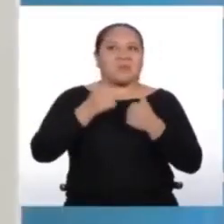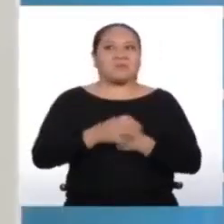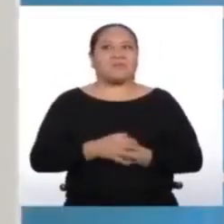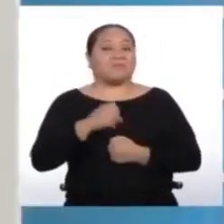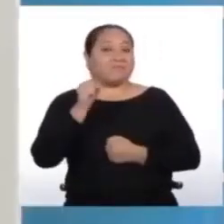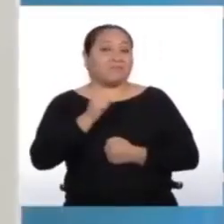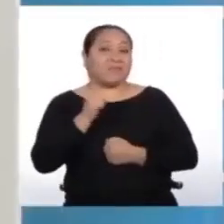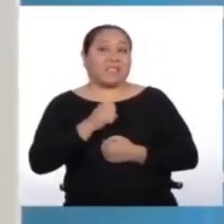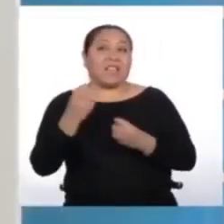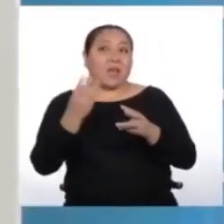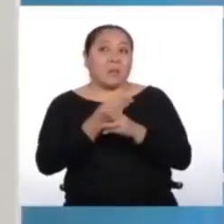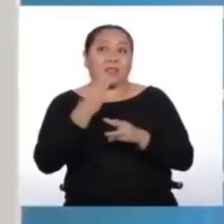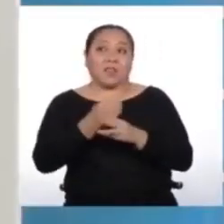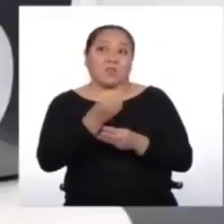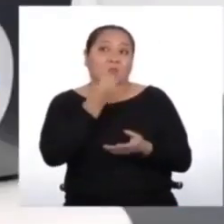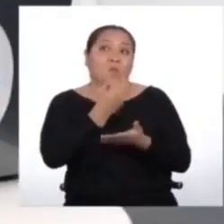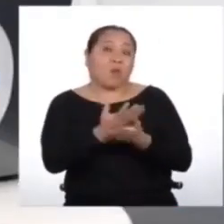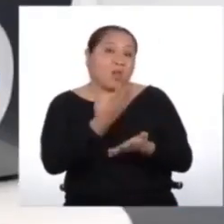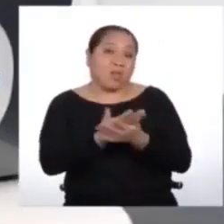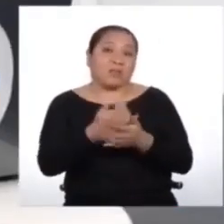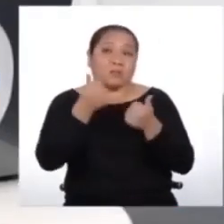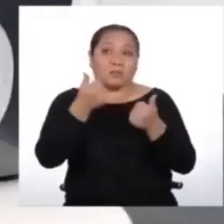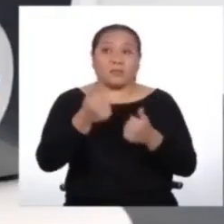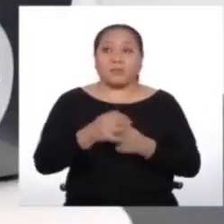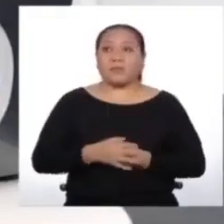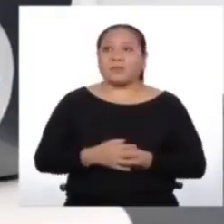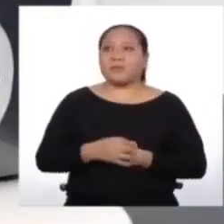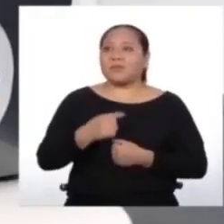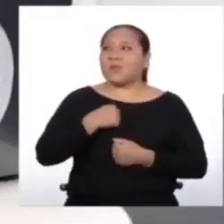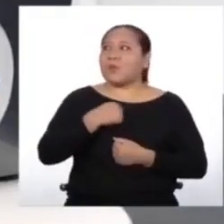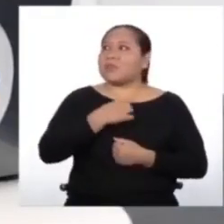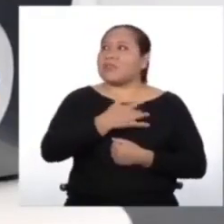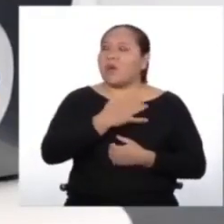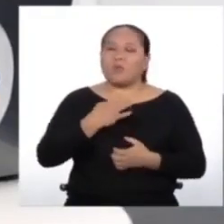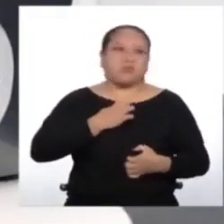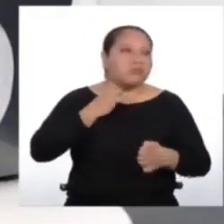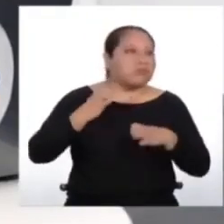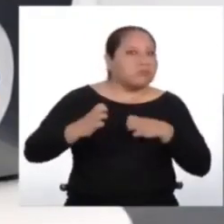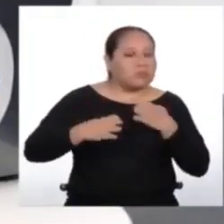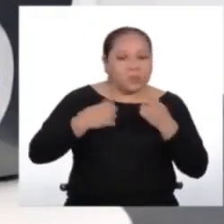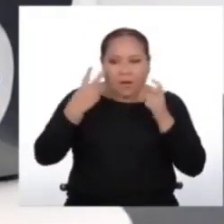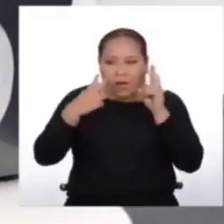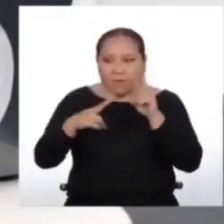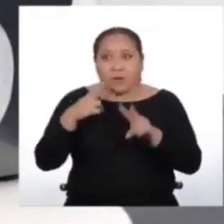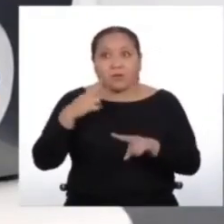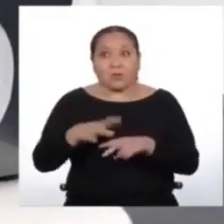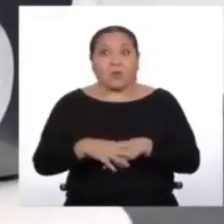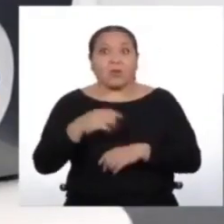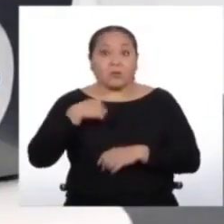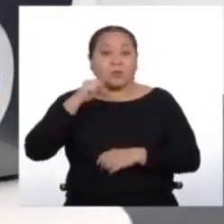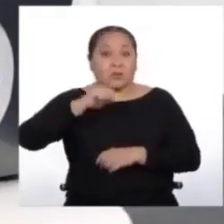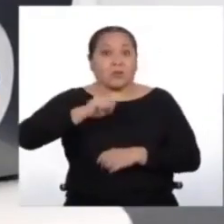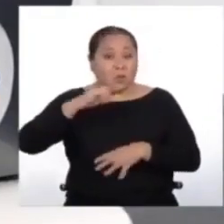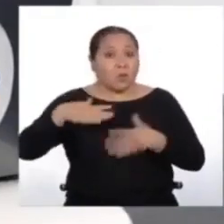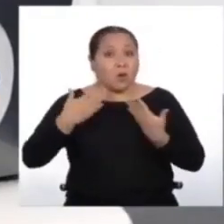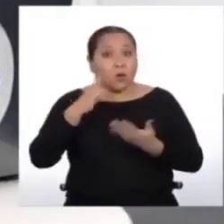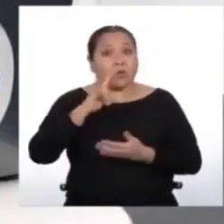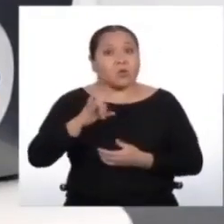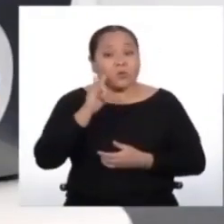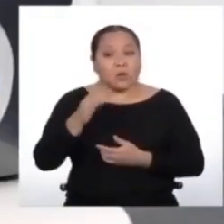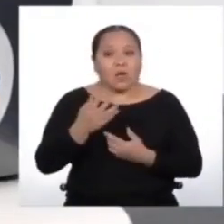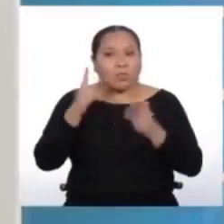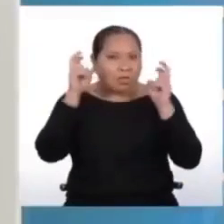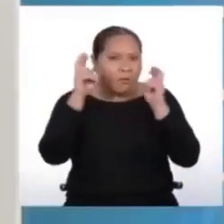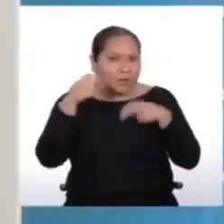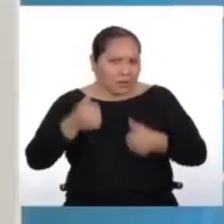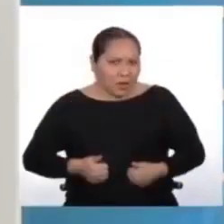las matemáticas son increíbles, la verdad. Me he emocionado sobre todo porque me he dado cuenta que las puedo usar para solucionar cosas de la vida